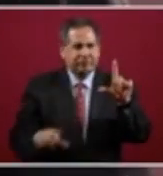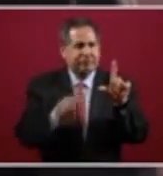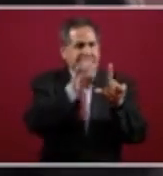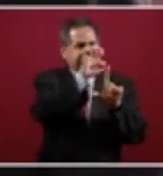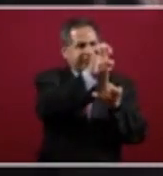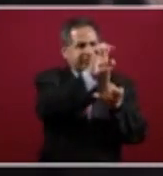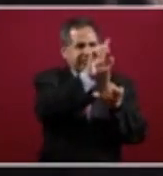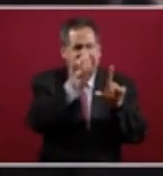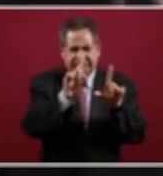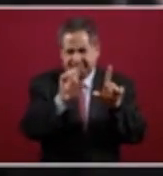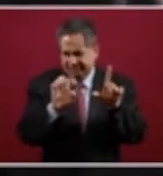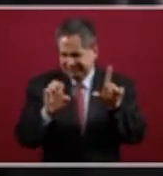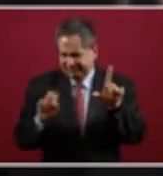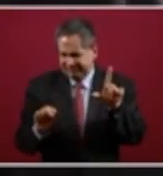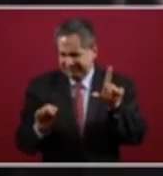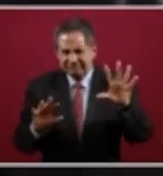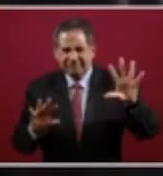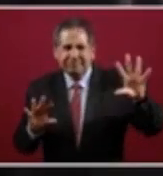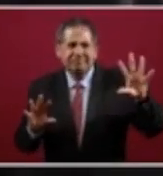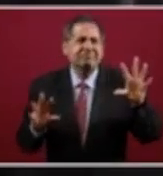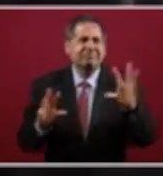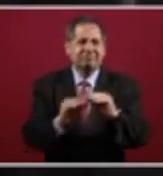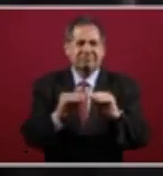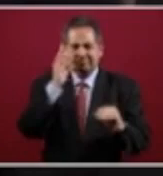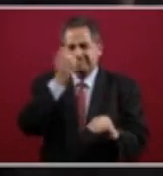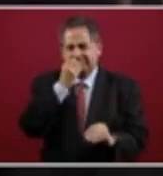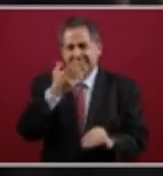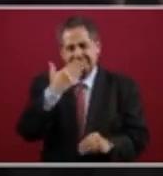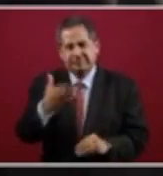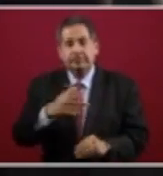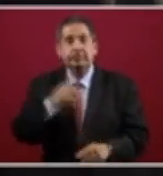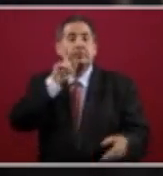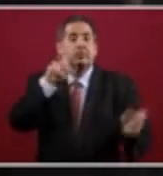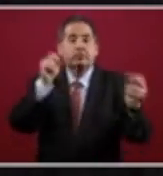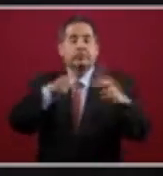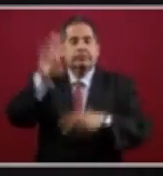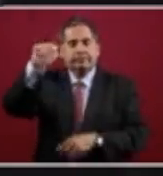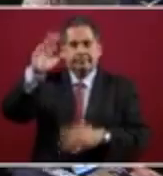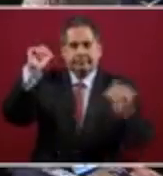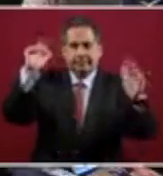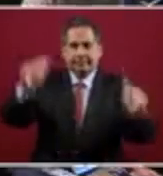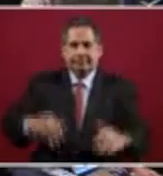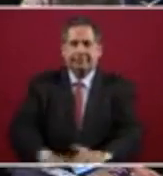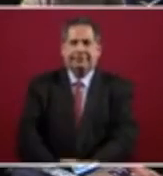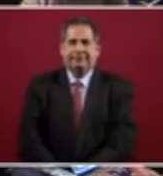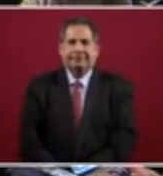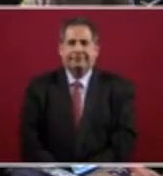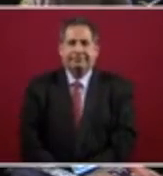todo nuestro país, toda nuestra patria. Nos vemos mañana. Adiós, adiós.